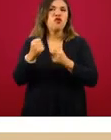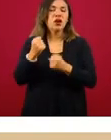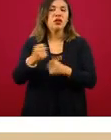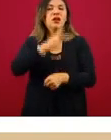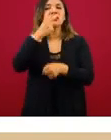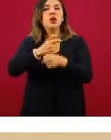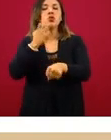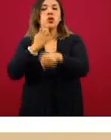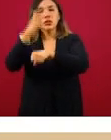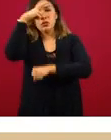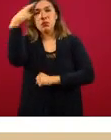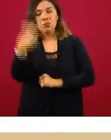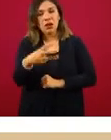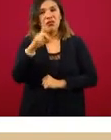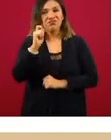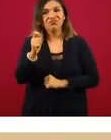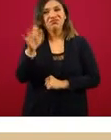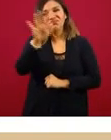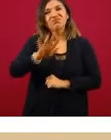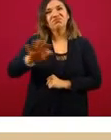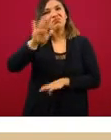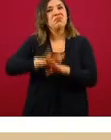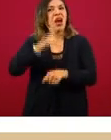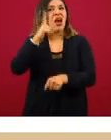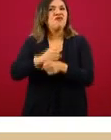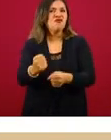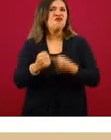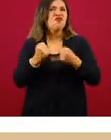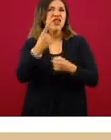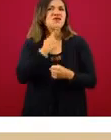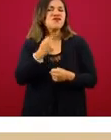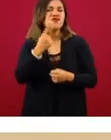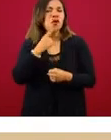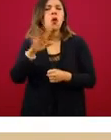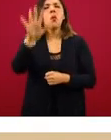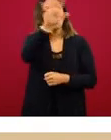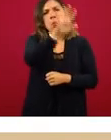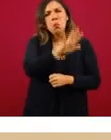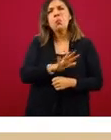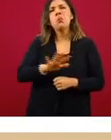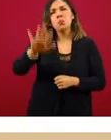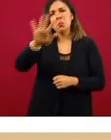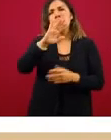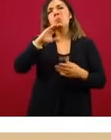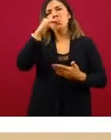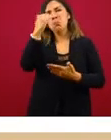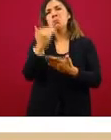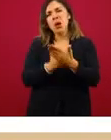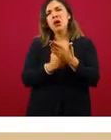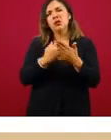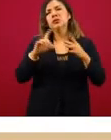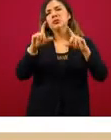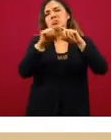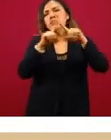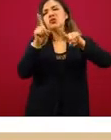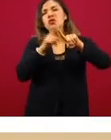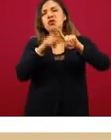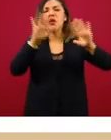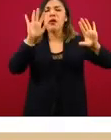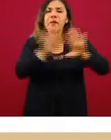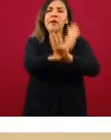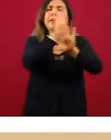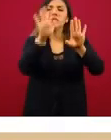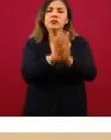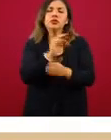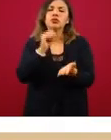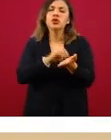seguida del Estado de México, que es la segunda, solo que ha alcanzado el segundo rango, y todas las demás, realmente más de las 2/3 partes de los estados se